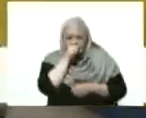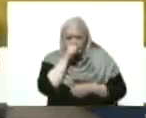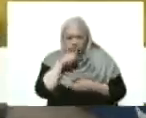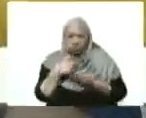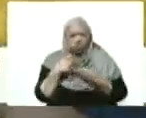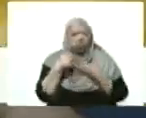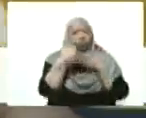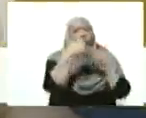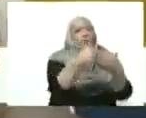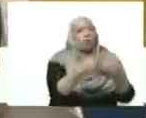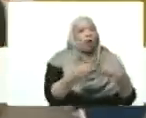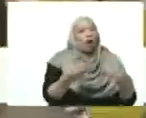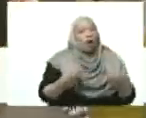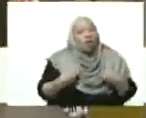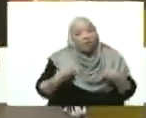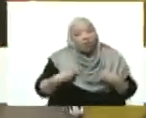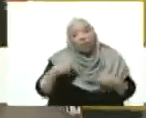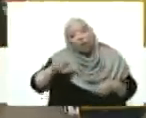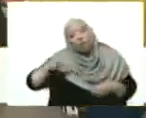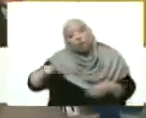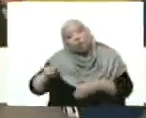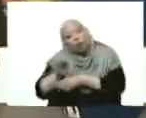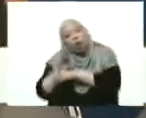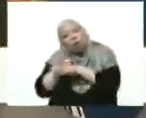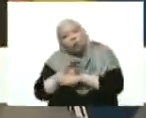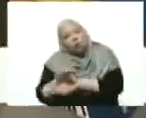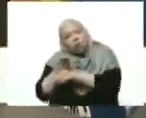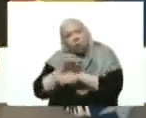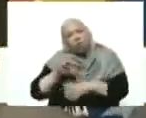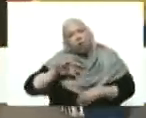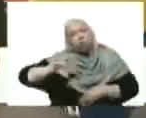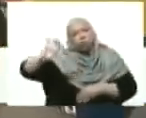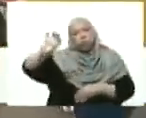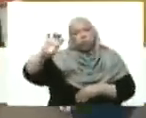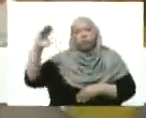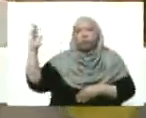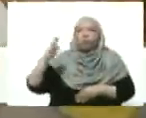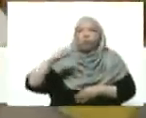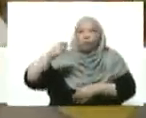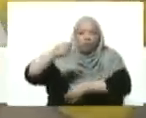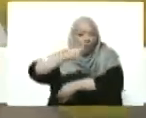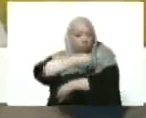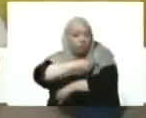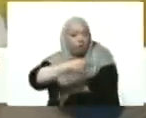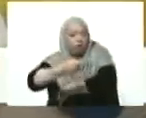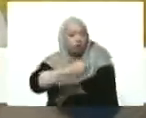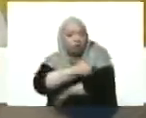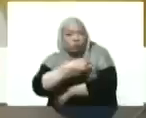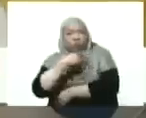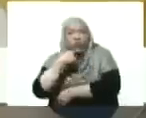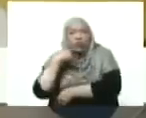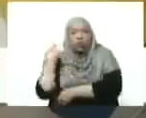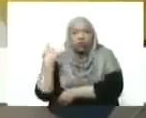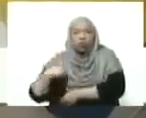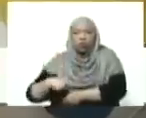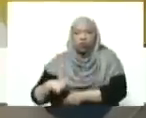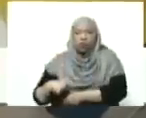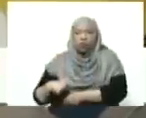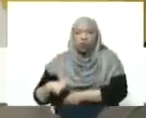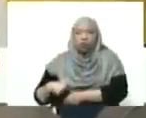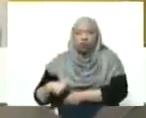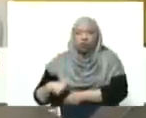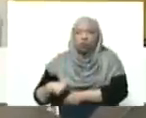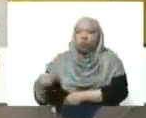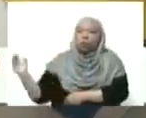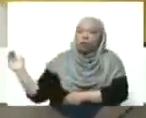la vida aquí en la patria. Hemos traído el primer cargamento de vacunas rusas, vino a nombre en el carguero de